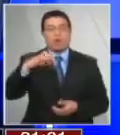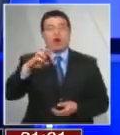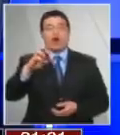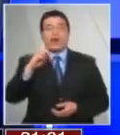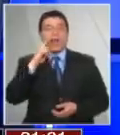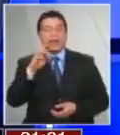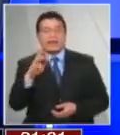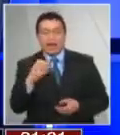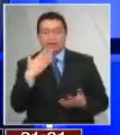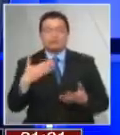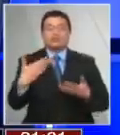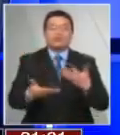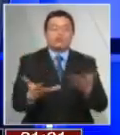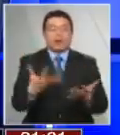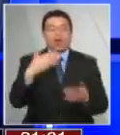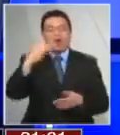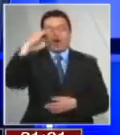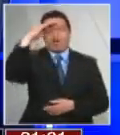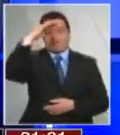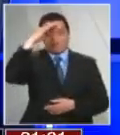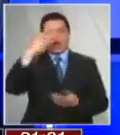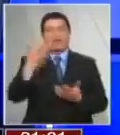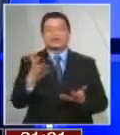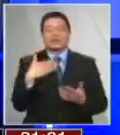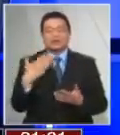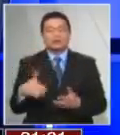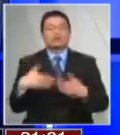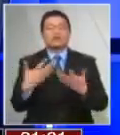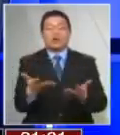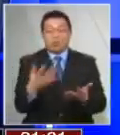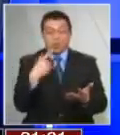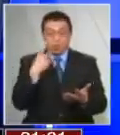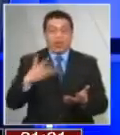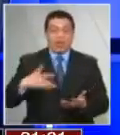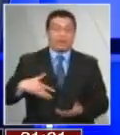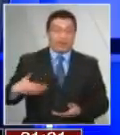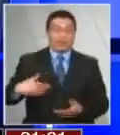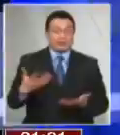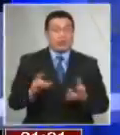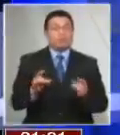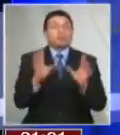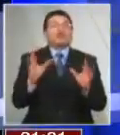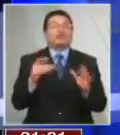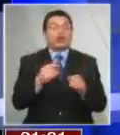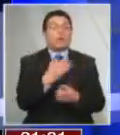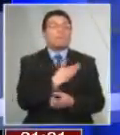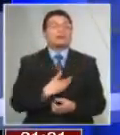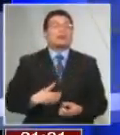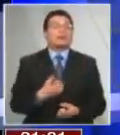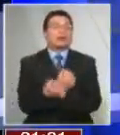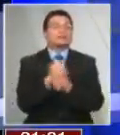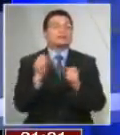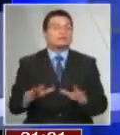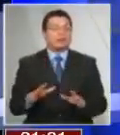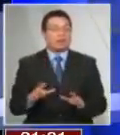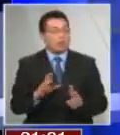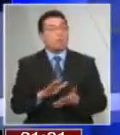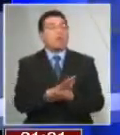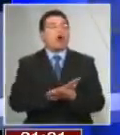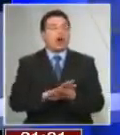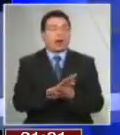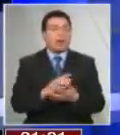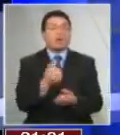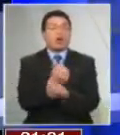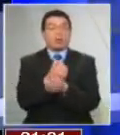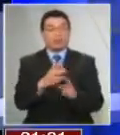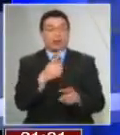¿Qué confianza quedaría en las instituciones si se diera un espectáculo lamentable como ese? Porque si de renunciar por las encuestas